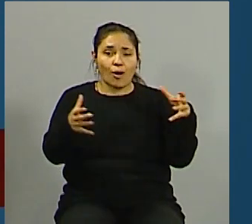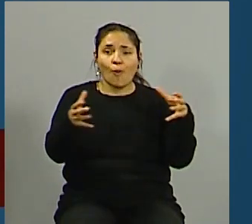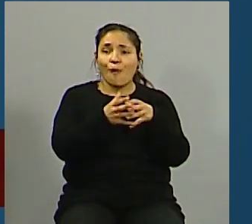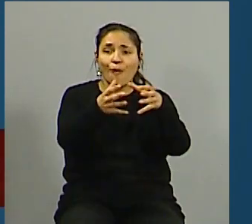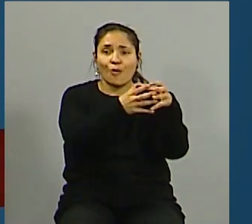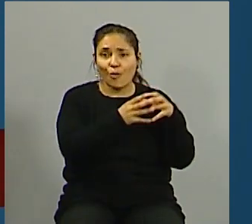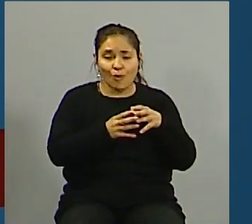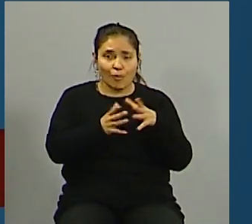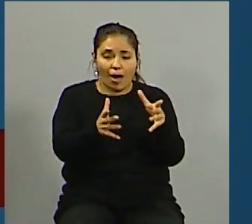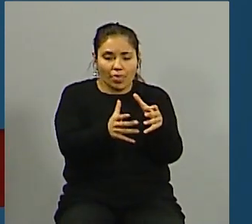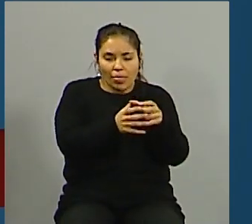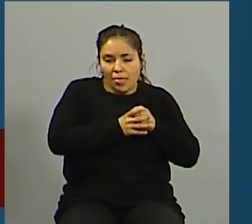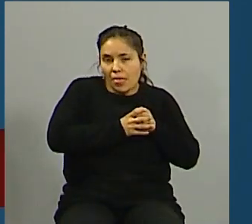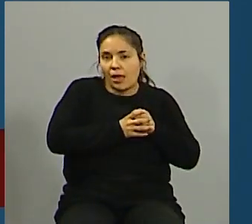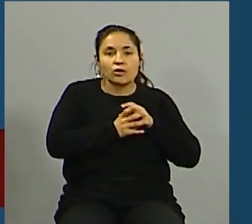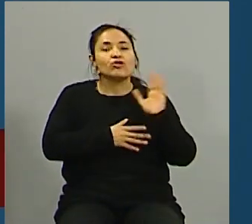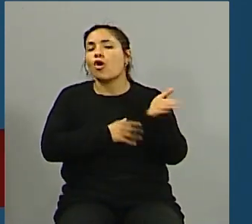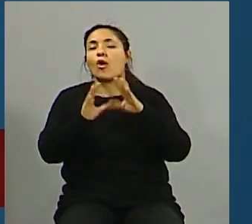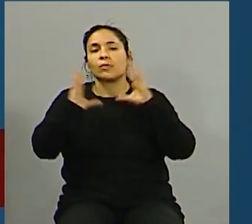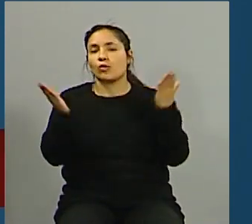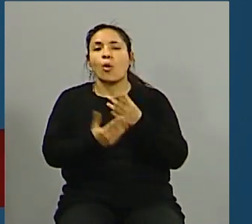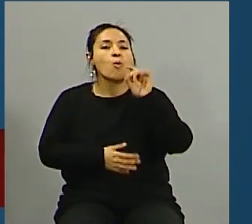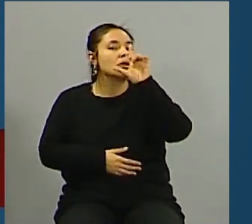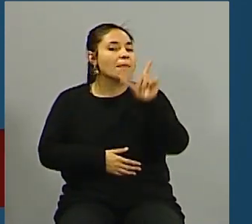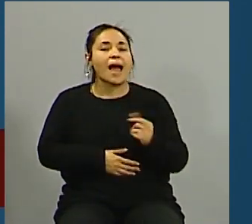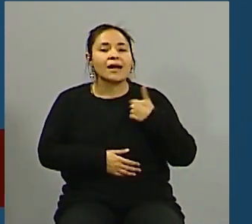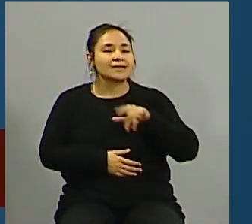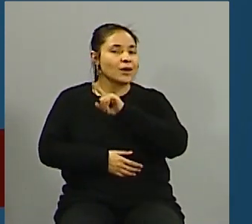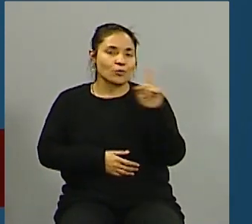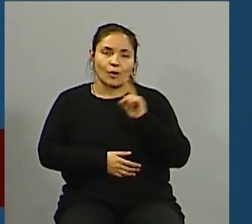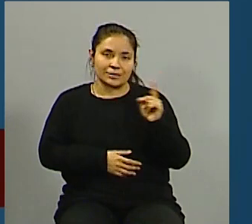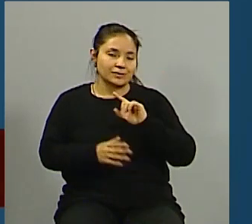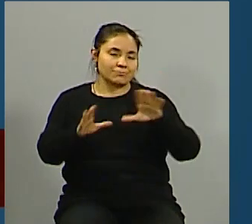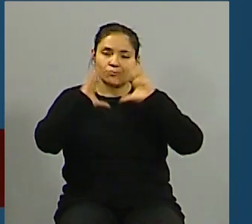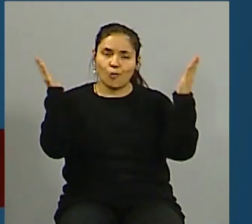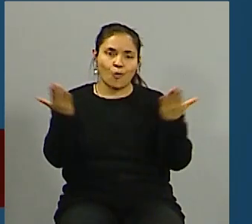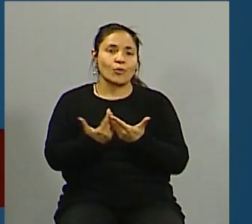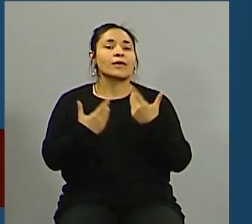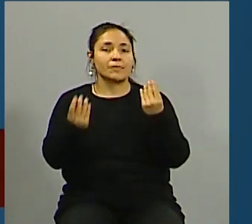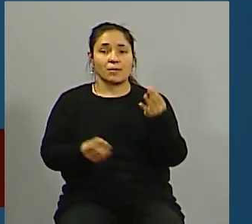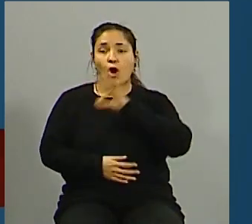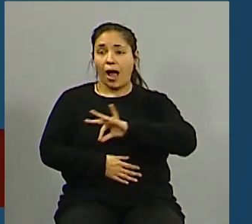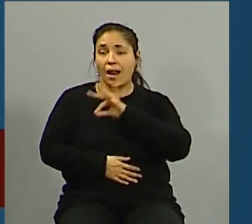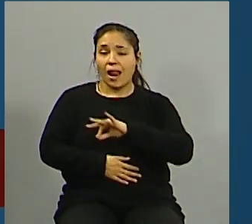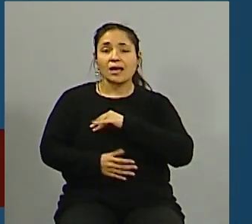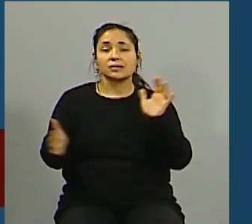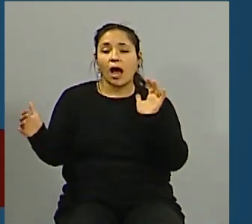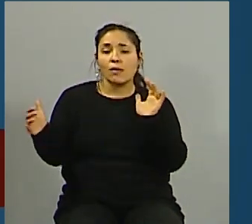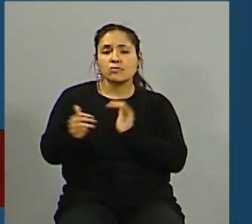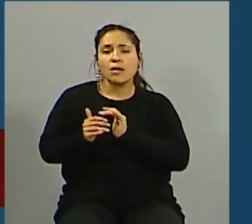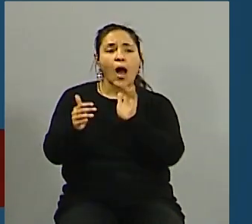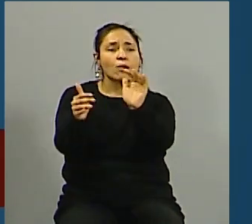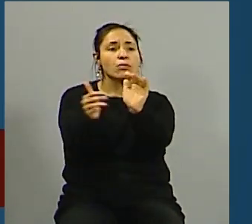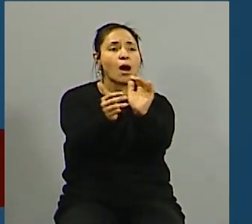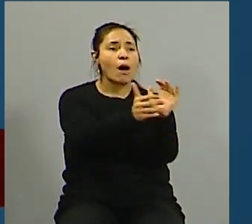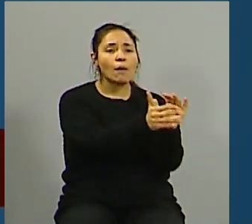en todo el mundo. No pasa solo en la Argentina. Claro. Hoy la discusión en economía es la redistribución del ingreso. Y